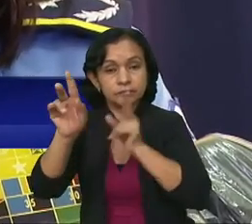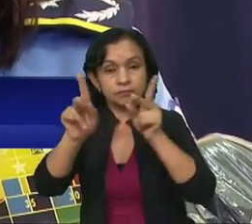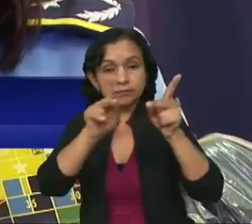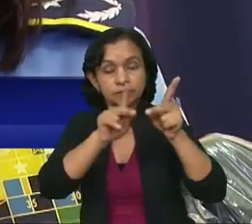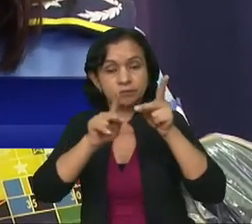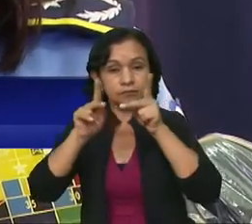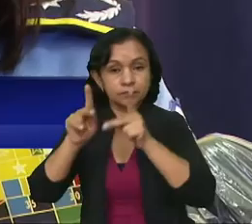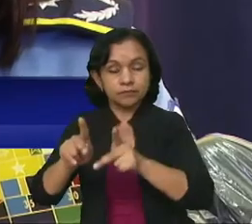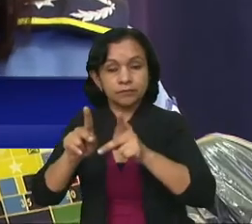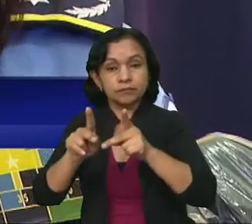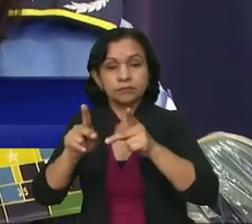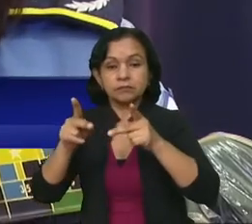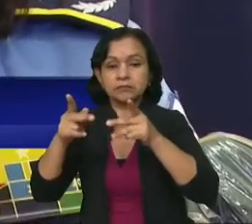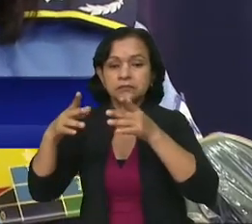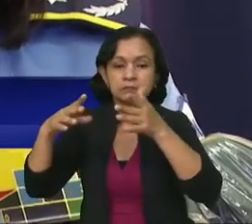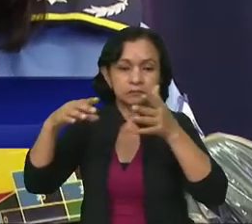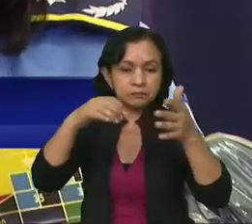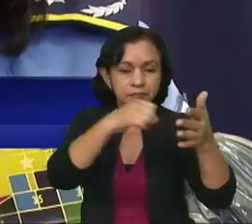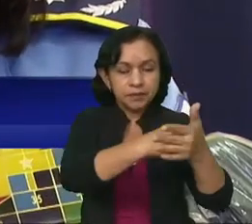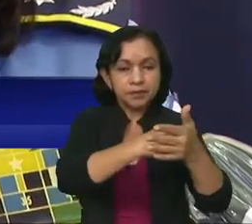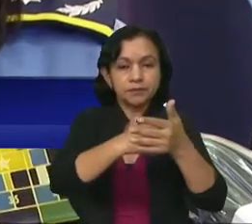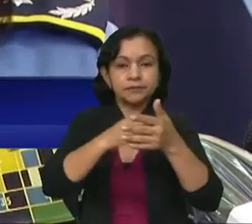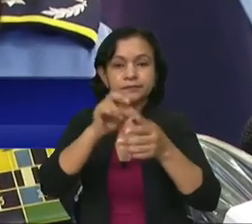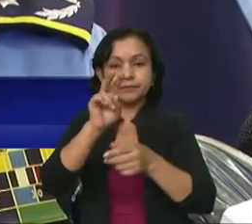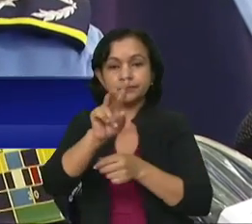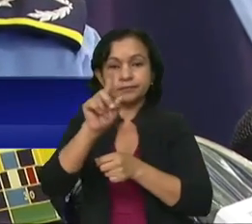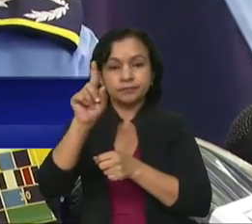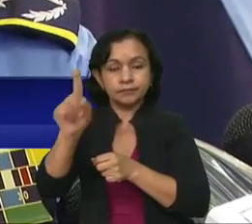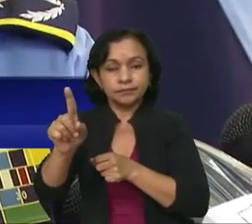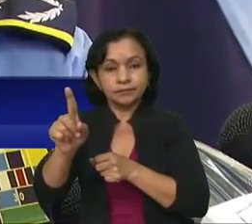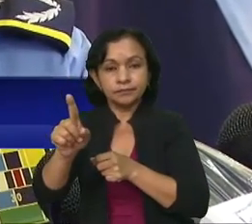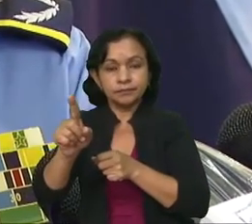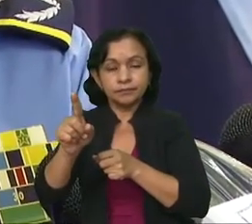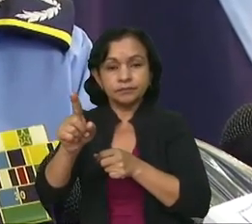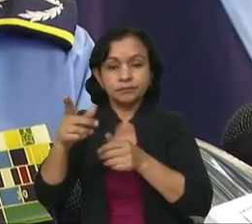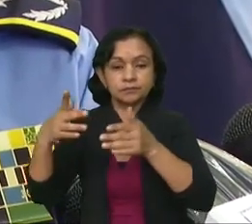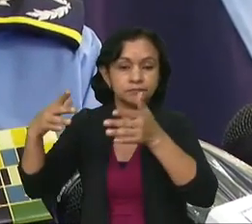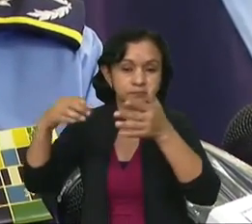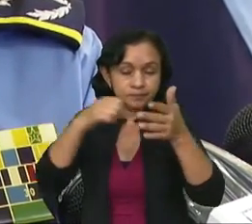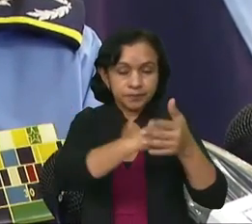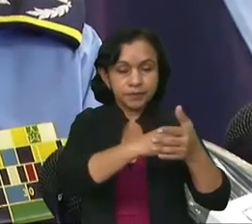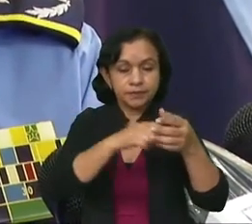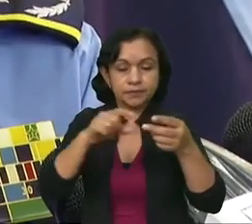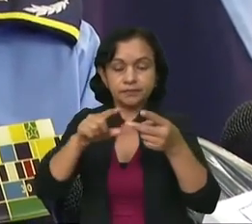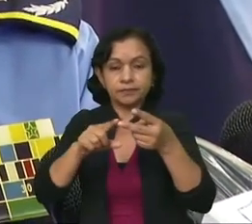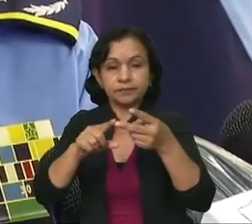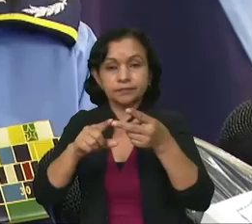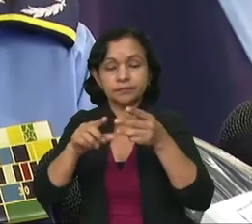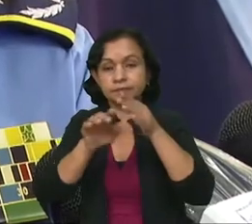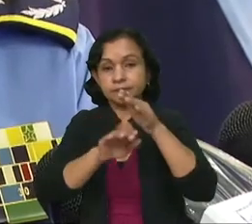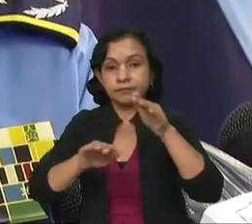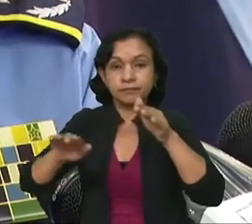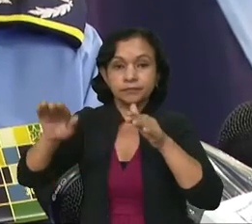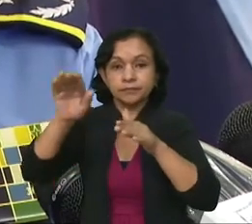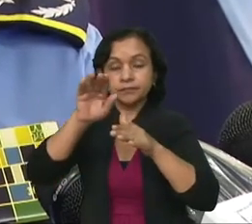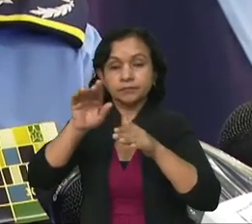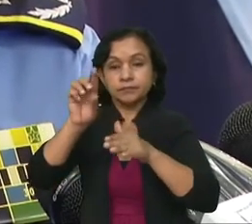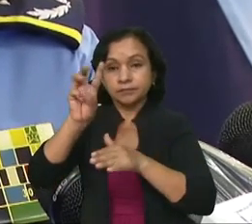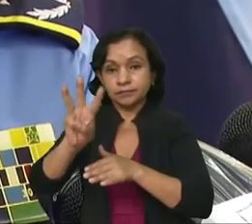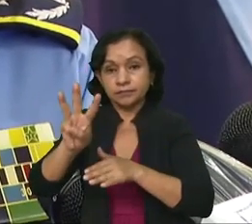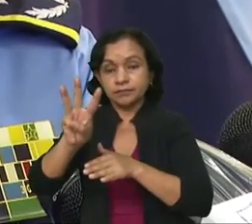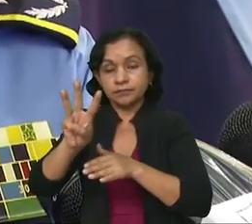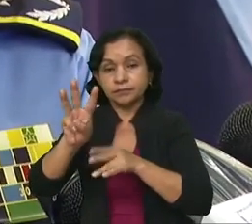personas lesionadas, en 21 las colisiones e incrementaron en 3